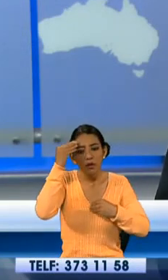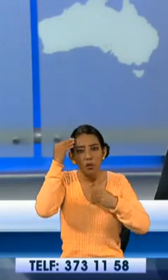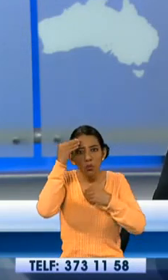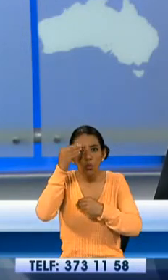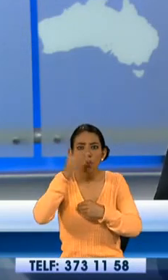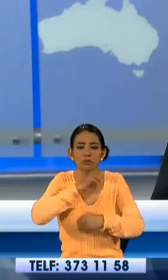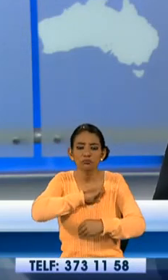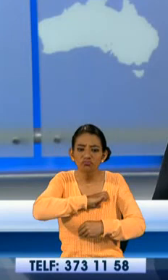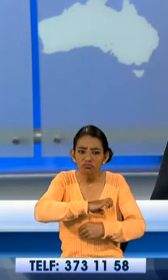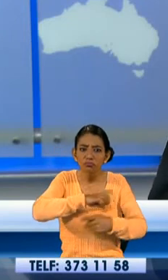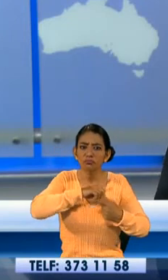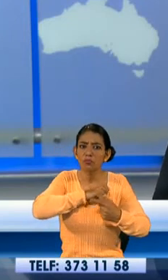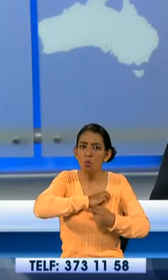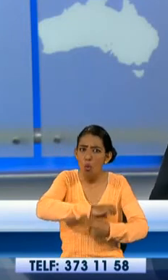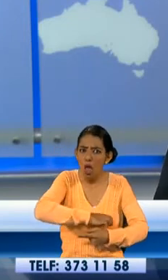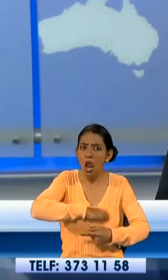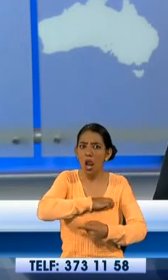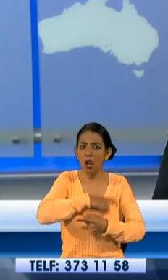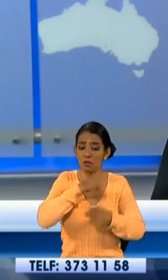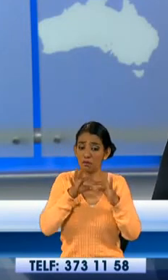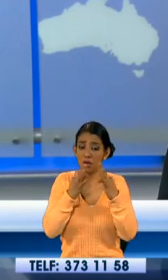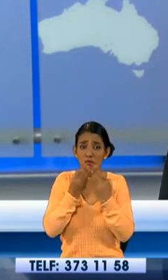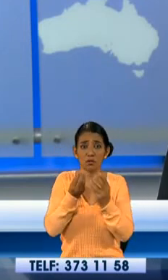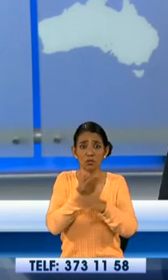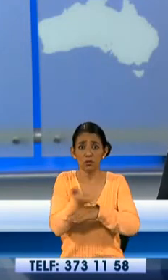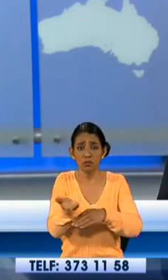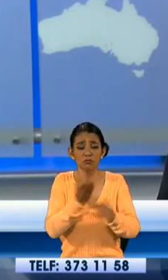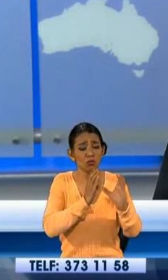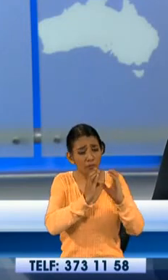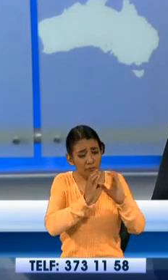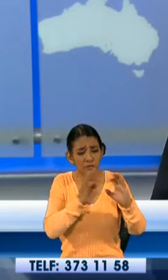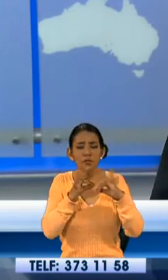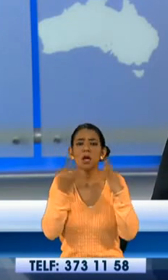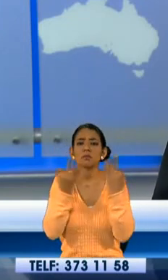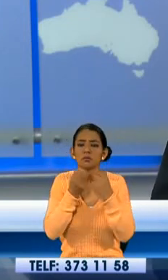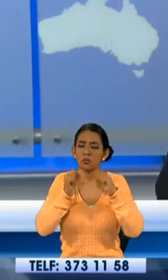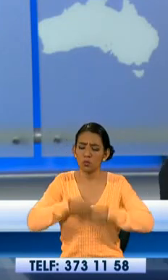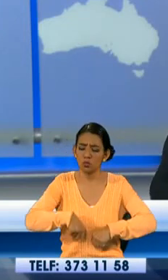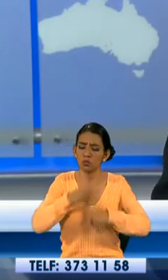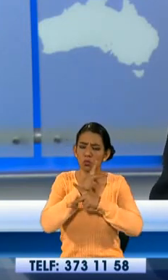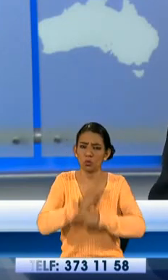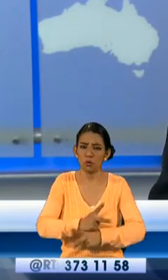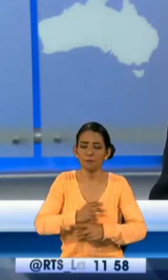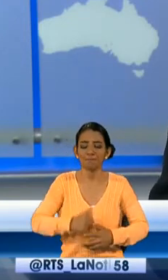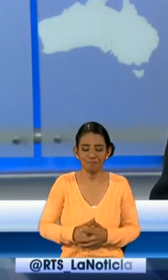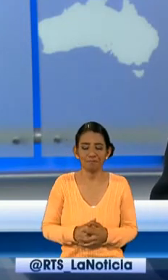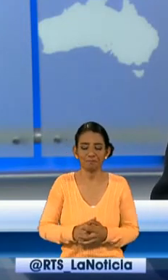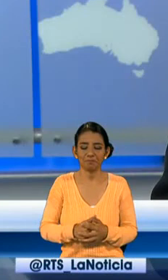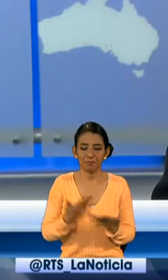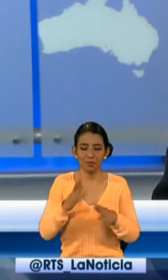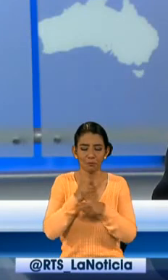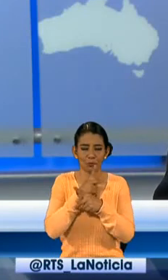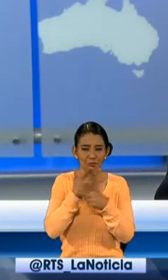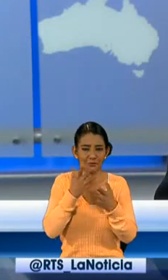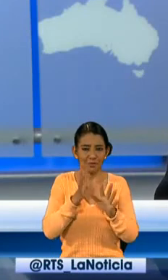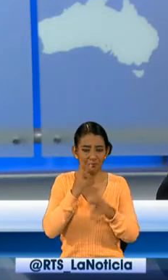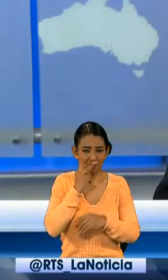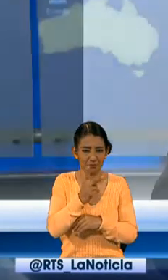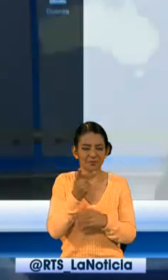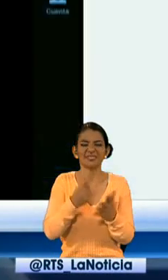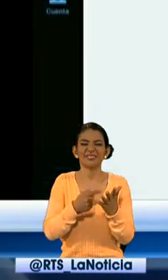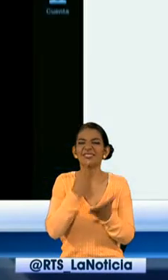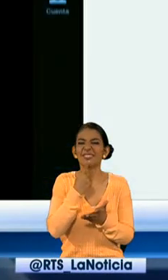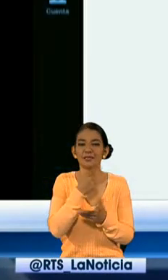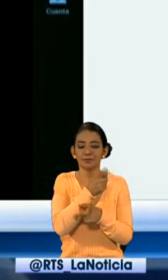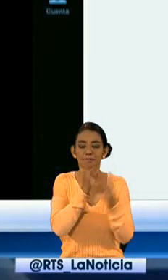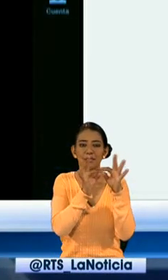familia, nuestra recomendación, hablemos, dialoguemos y en familia evitemos también la violencia. Señor productor, vamos rápidamente, miremos lo que dicen